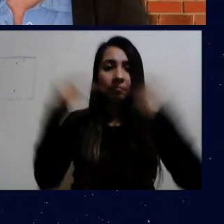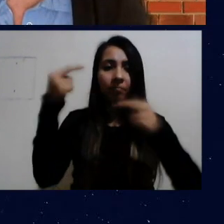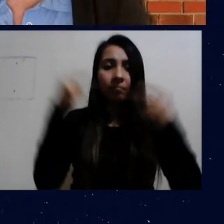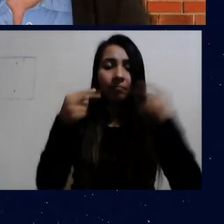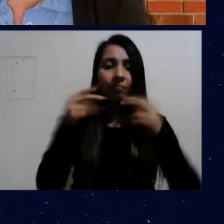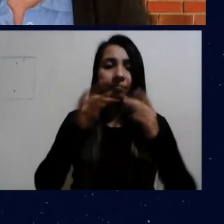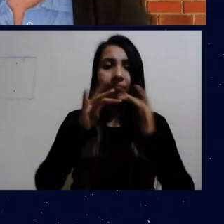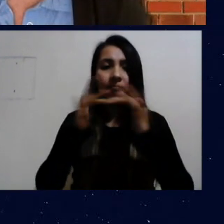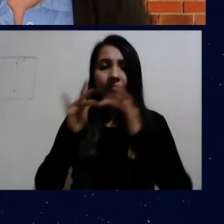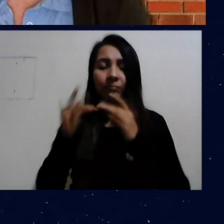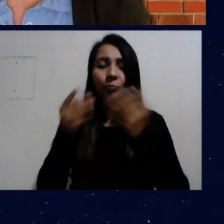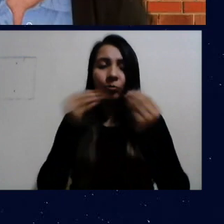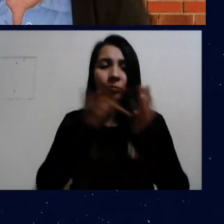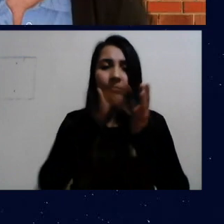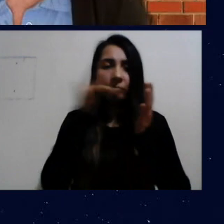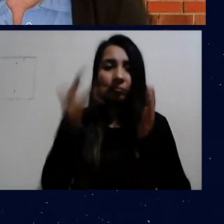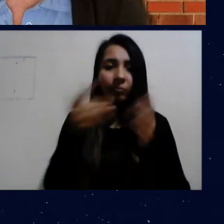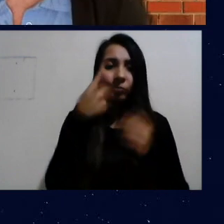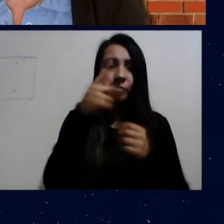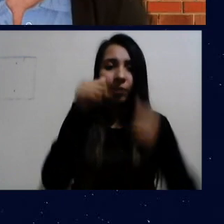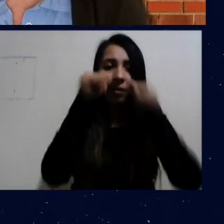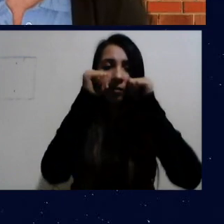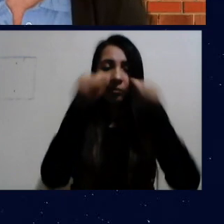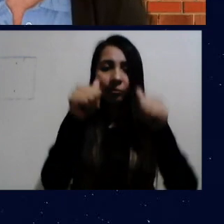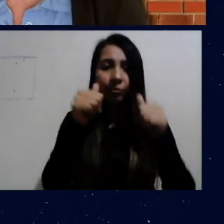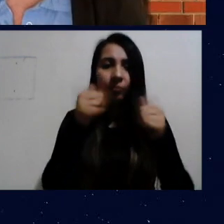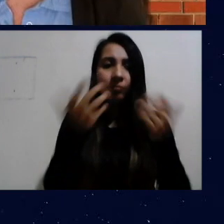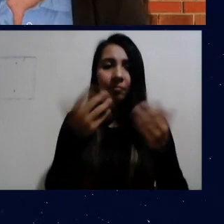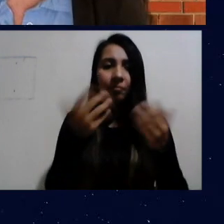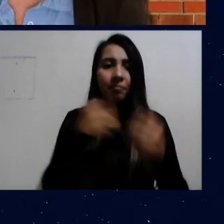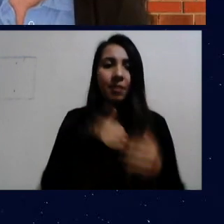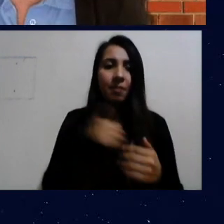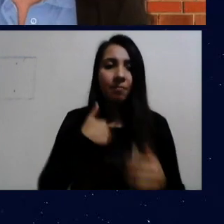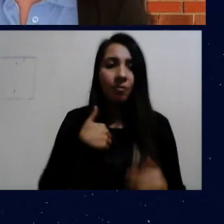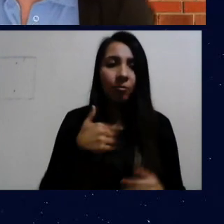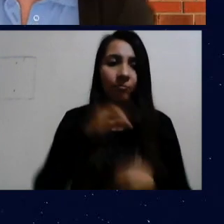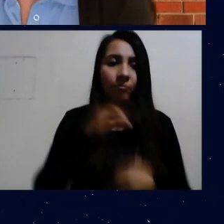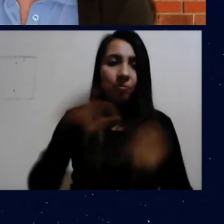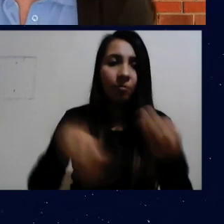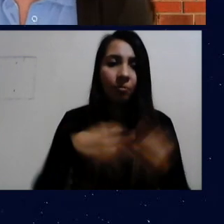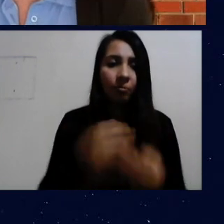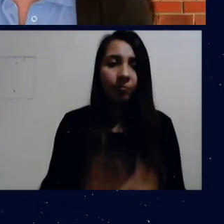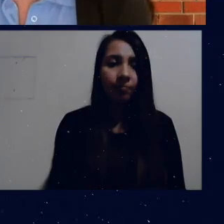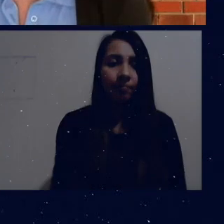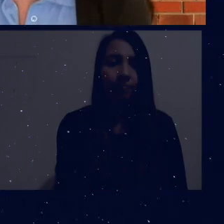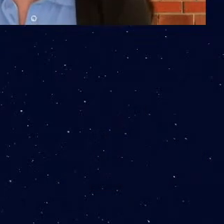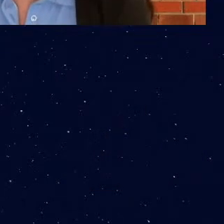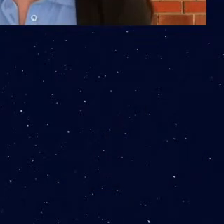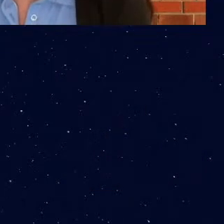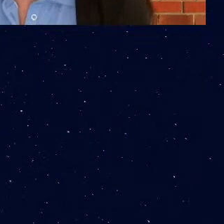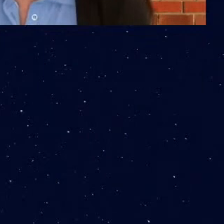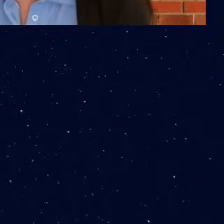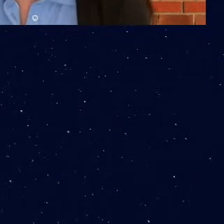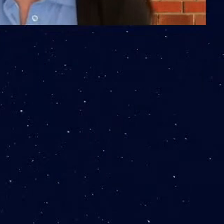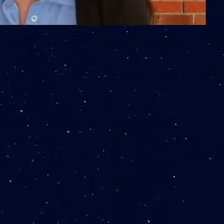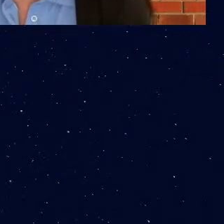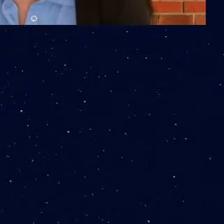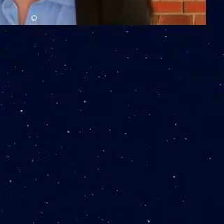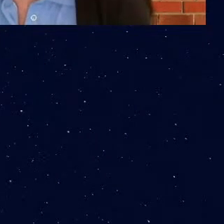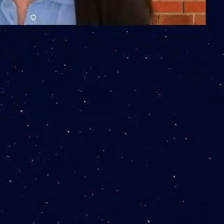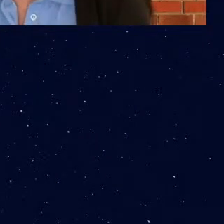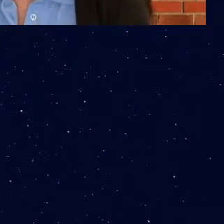particular a los miembros de la Sociedad Mexicana de Astrobiología. Bueno, hasta la próxima. Muchas gracias.